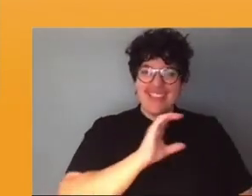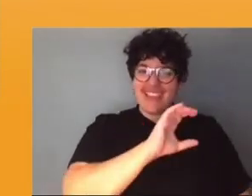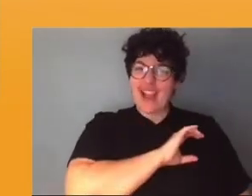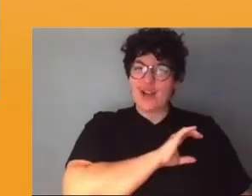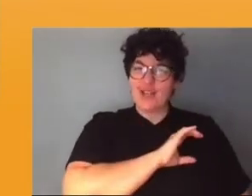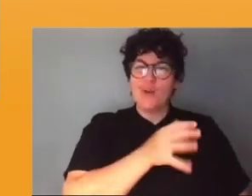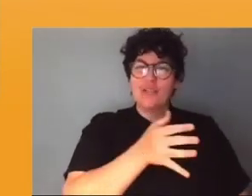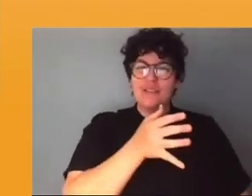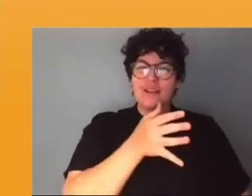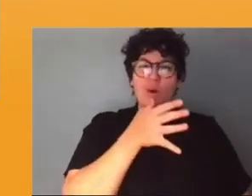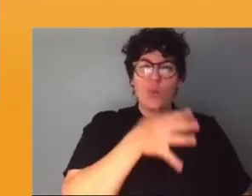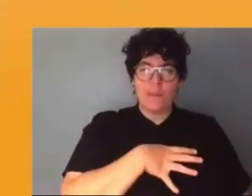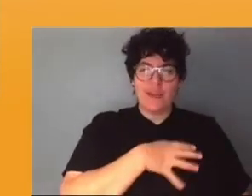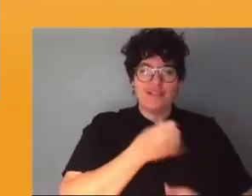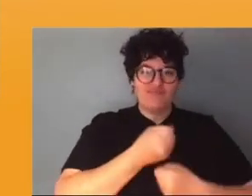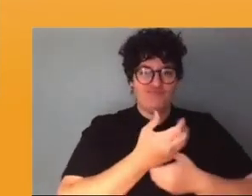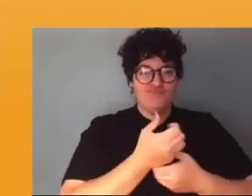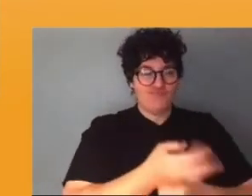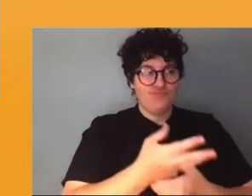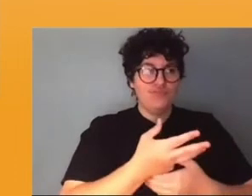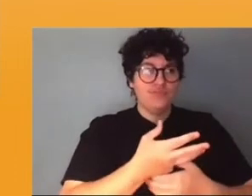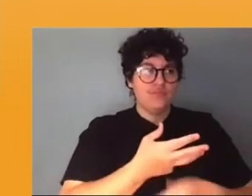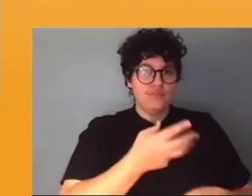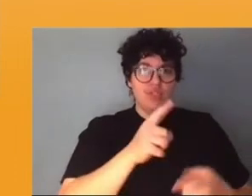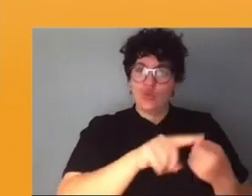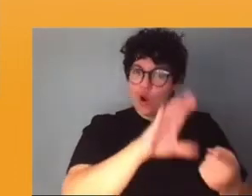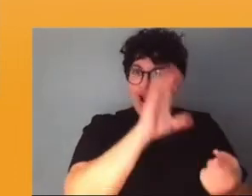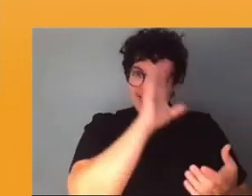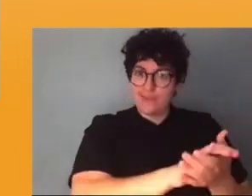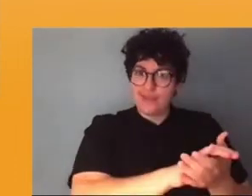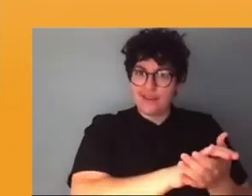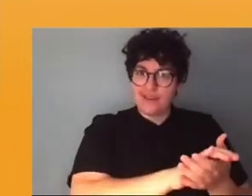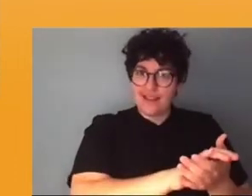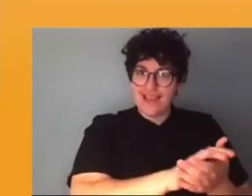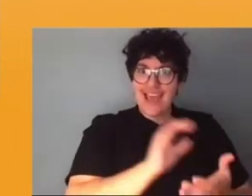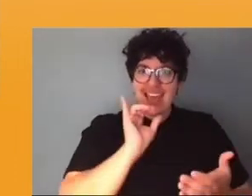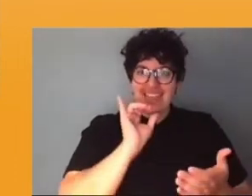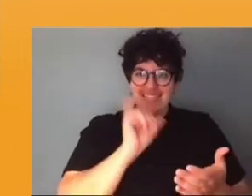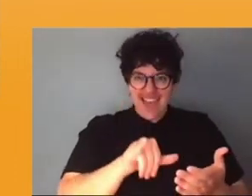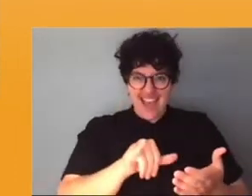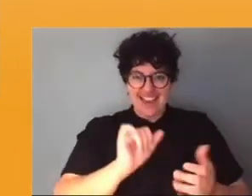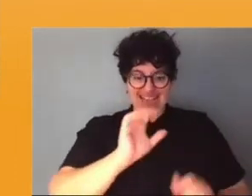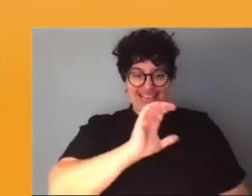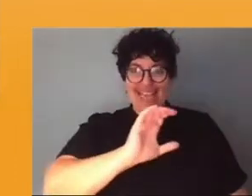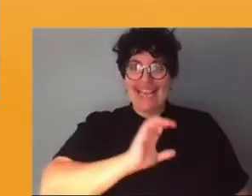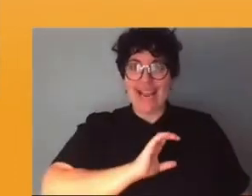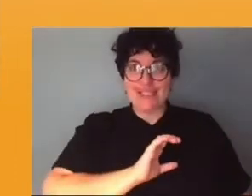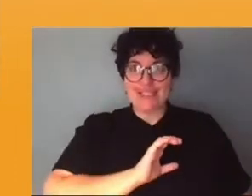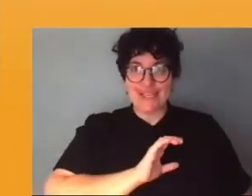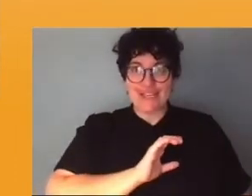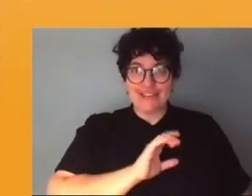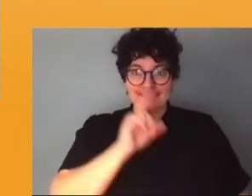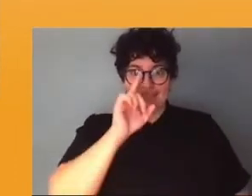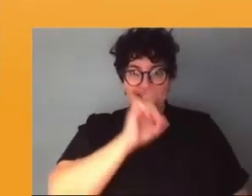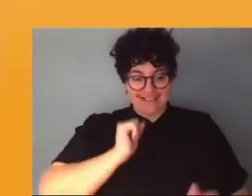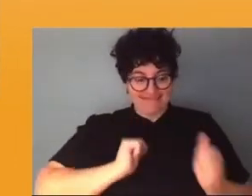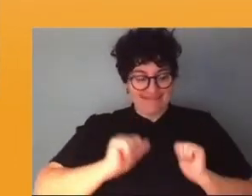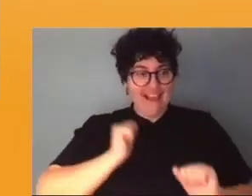esposo y eso solidificó mi idea de lo que es la confianza y terminé actuando